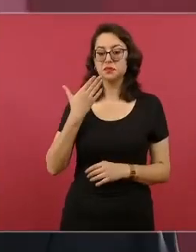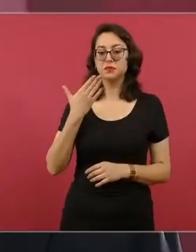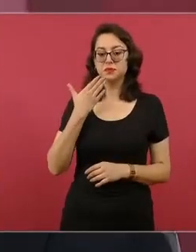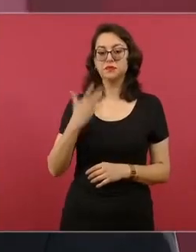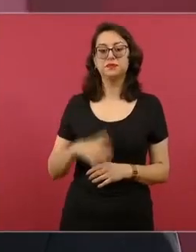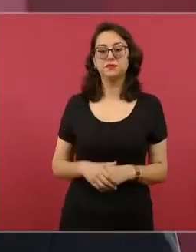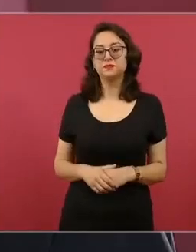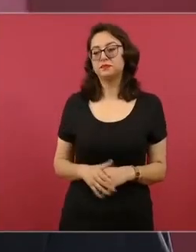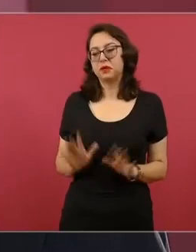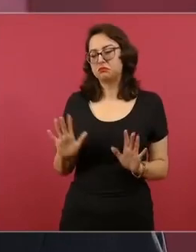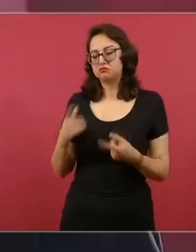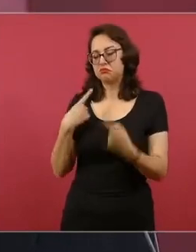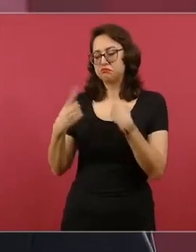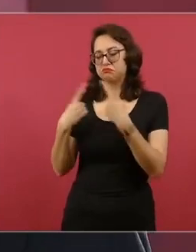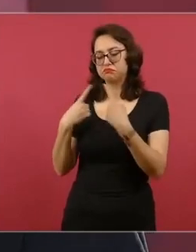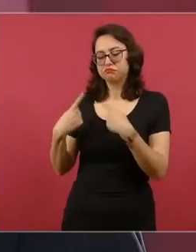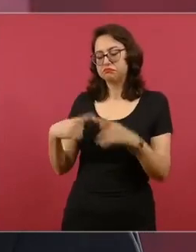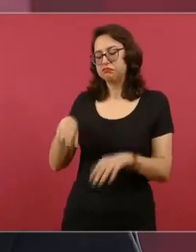ya no tiene caso